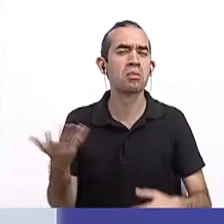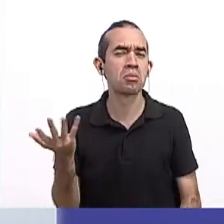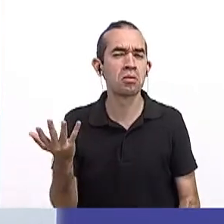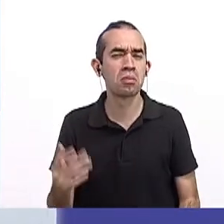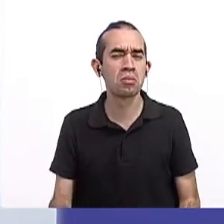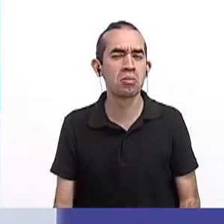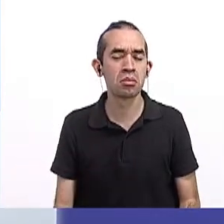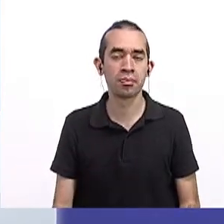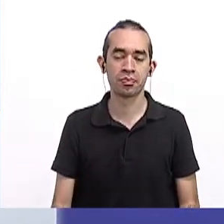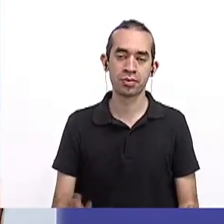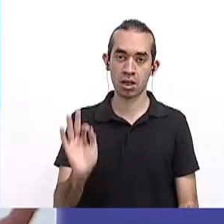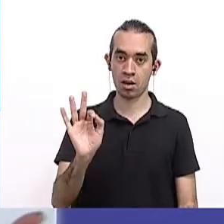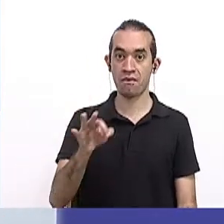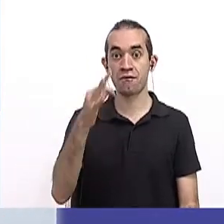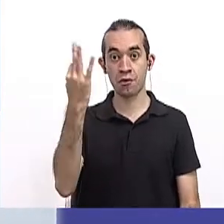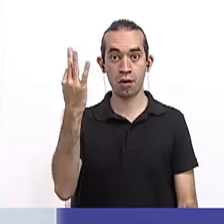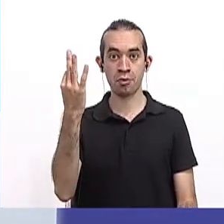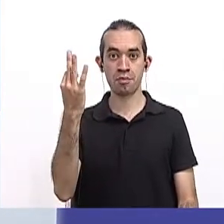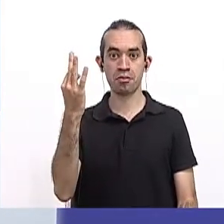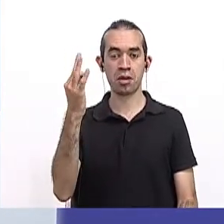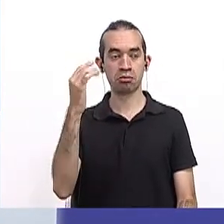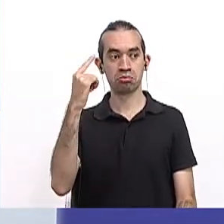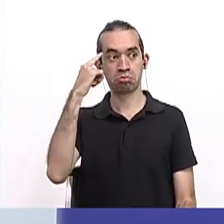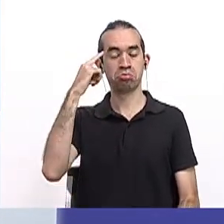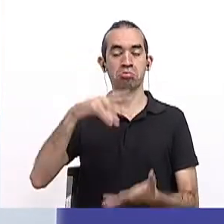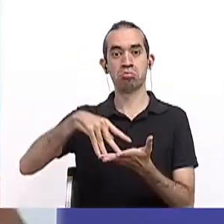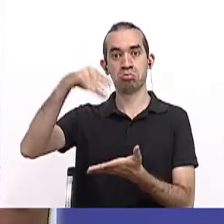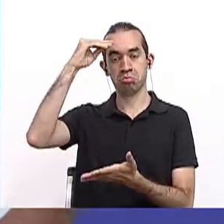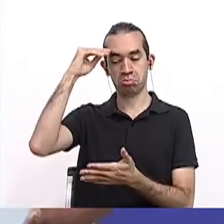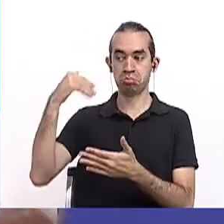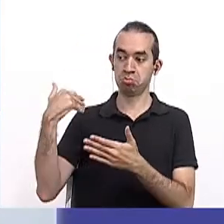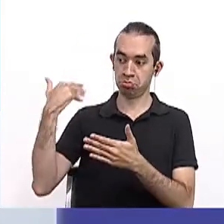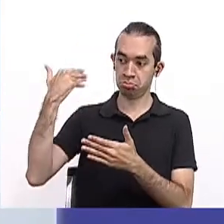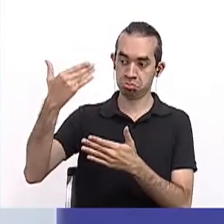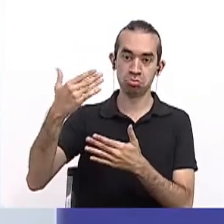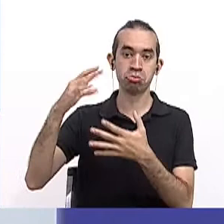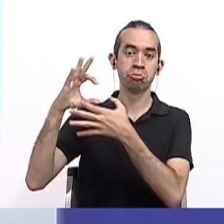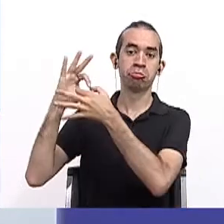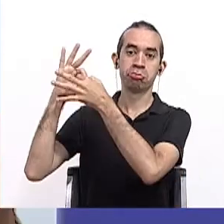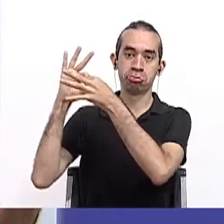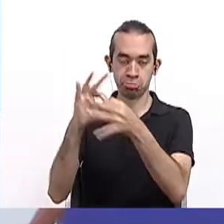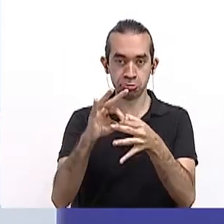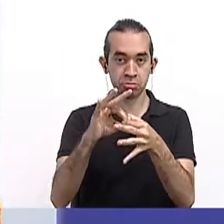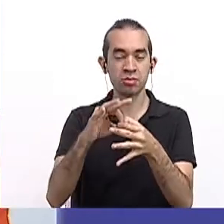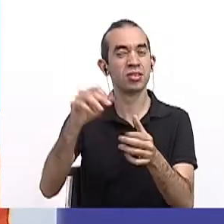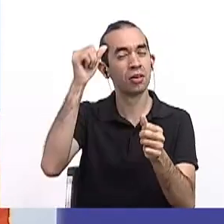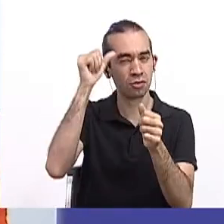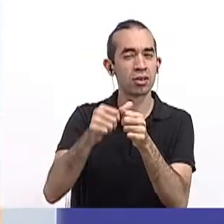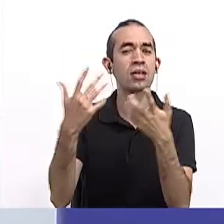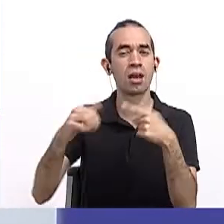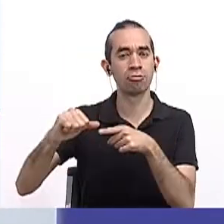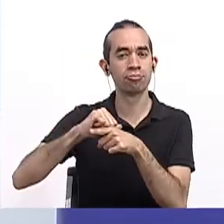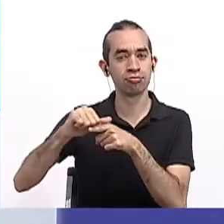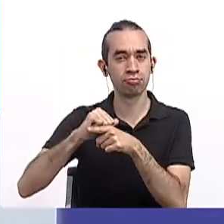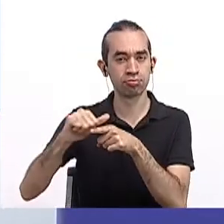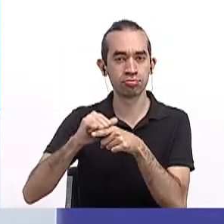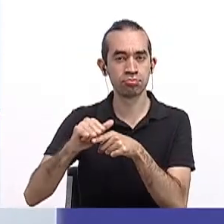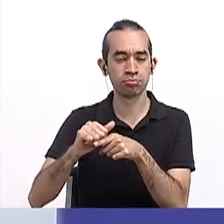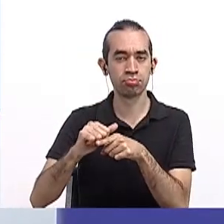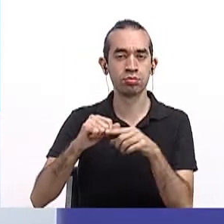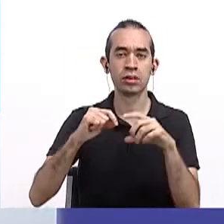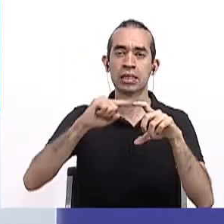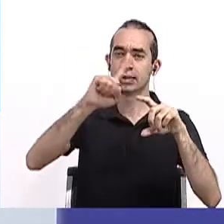Como una manera de enlazar lo aprendido a lo largo de las lecciones anteriores, recuerden que repasamos un poco sobre los